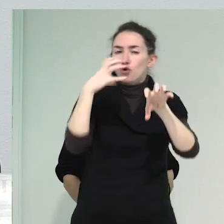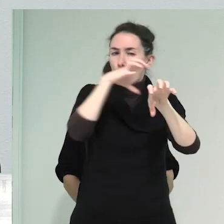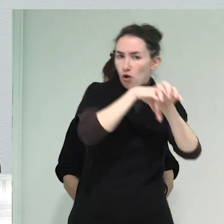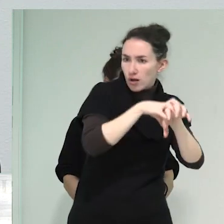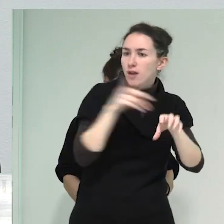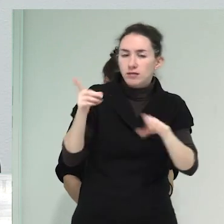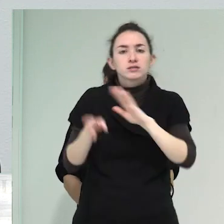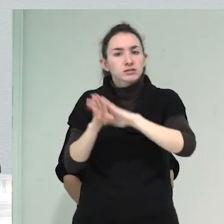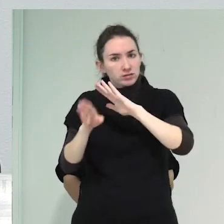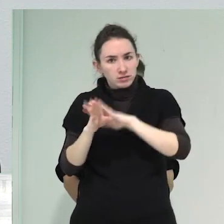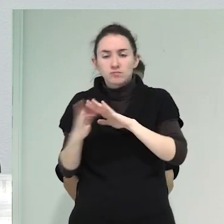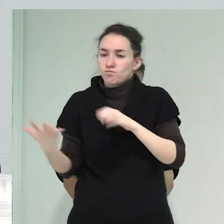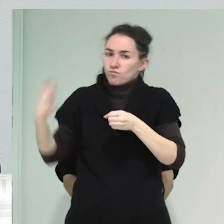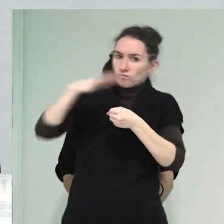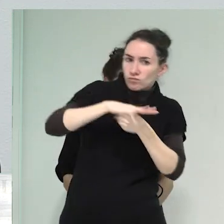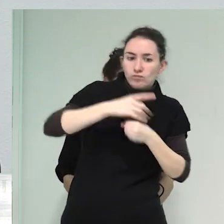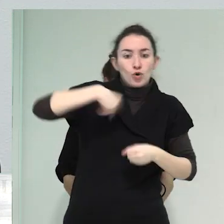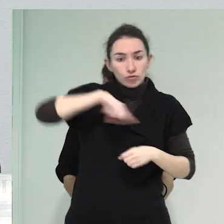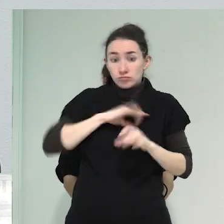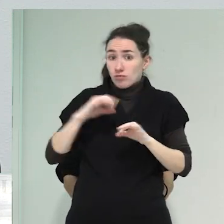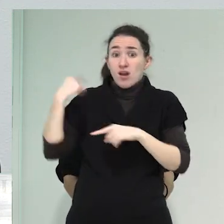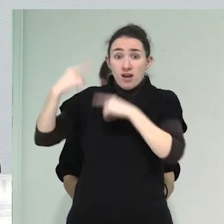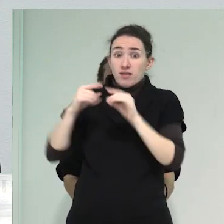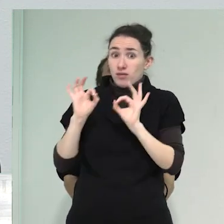Latina, somos herederos de eso.